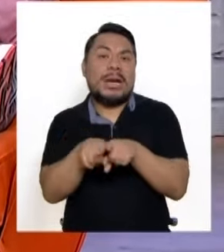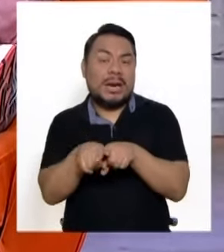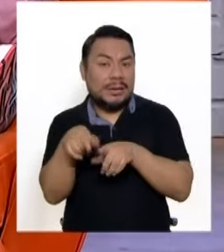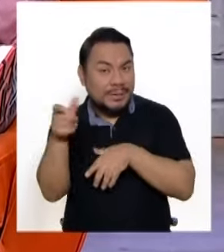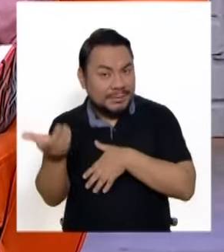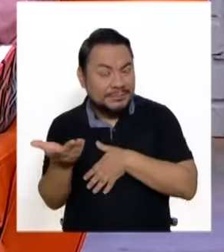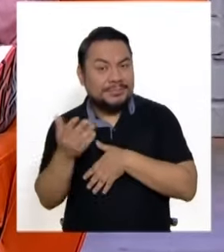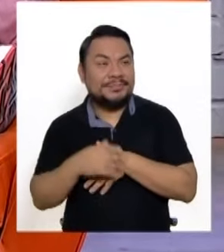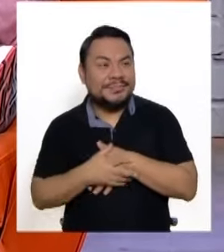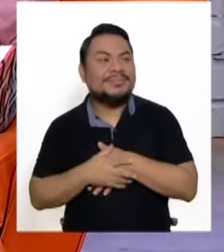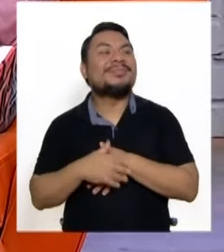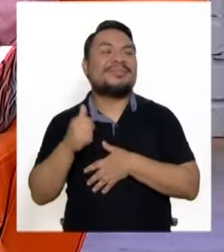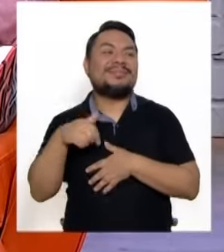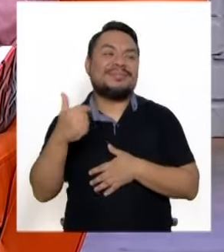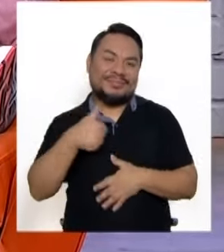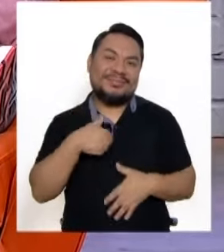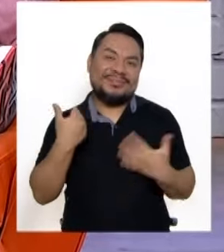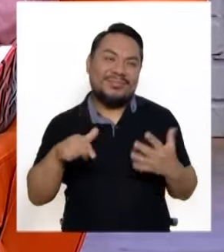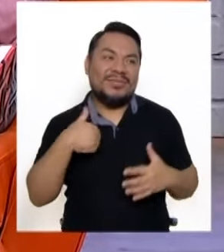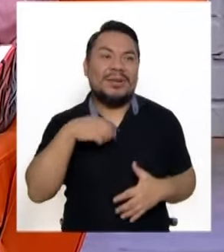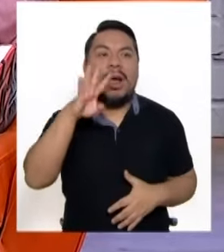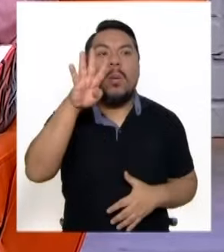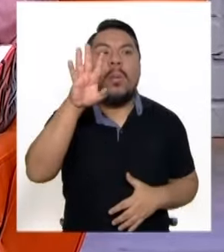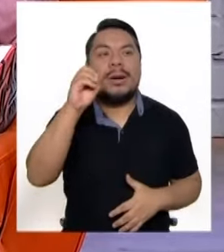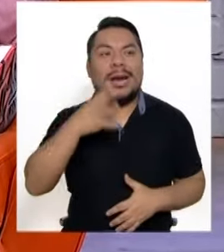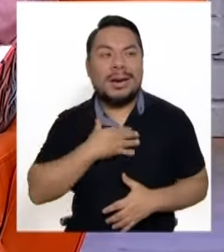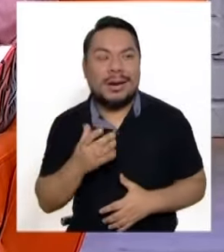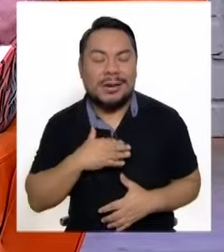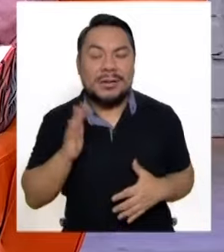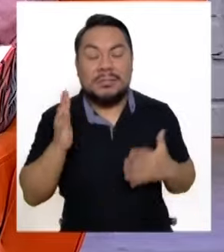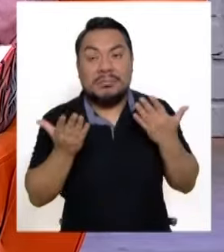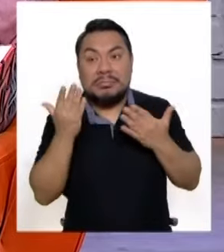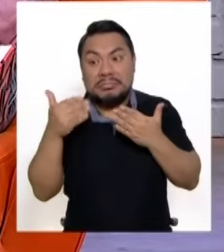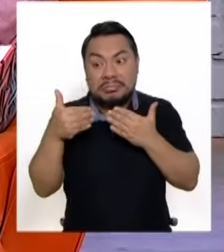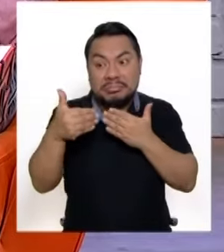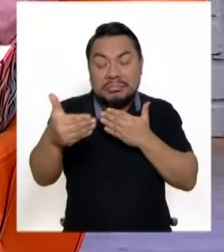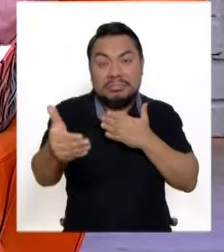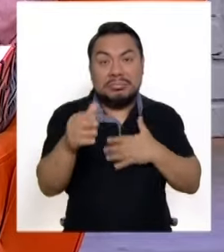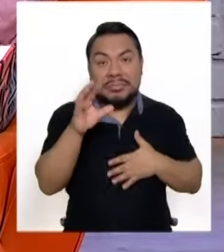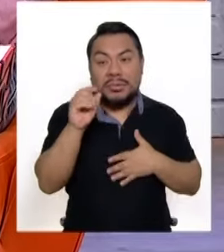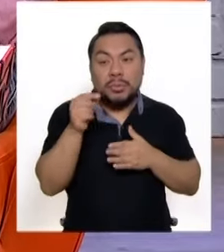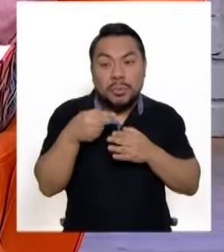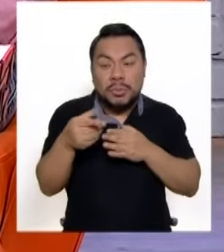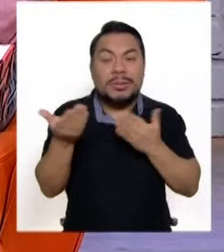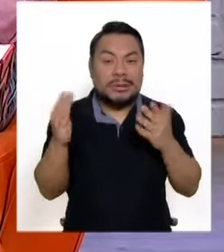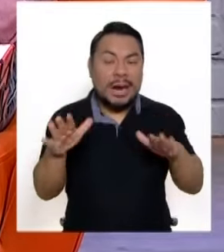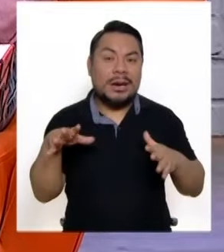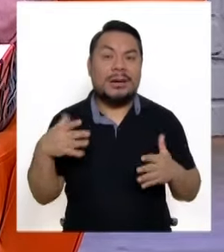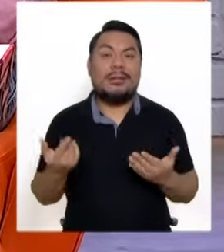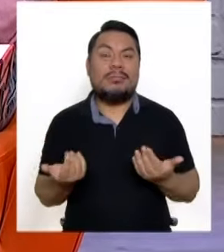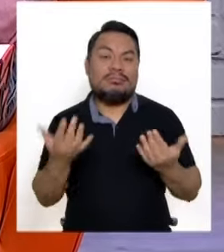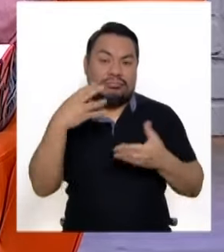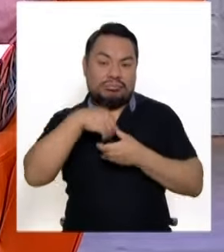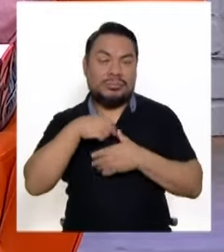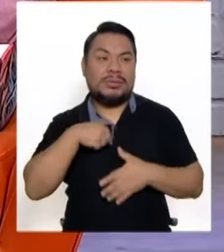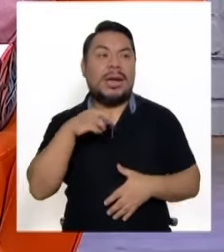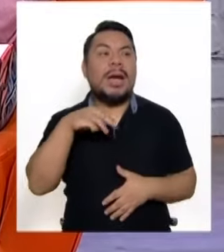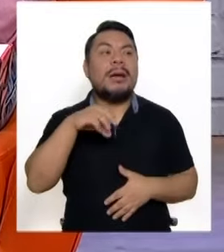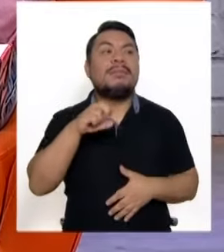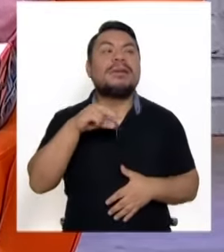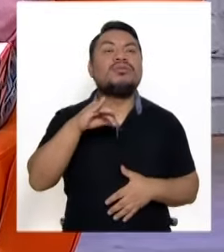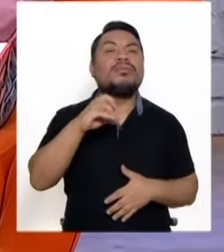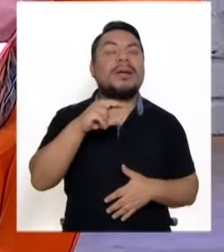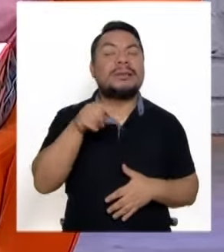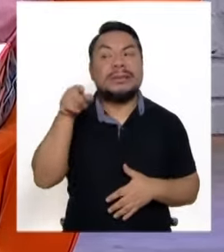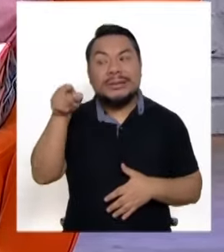venimos hablando de eso, yo ya tengo 40, me imagino que en algunos años o de repente ese año ya llega, y hablábamos que él también se tiene que